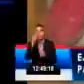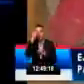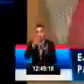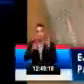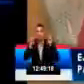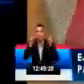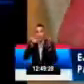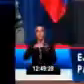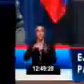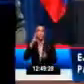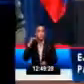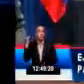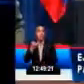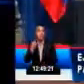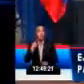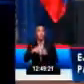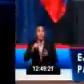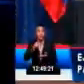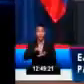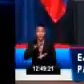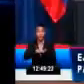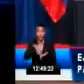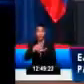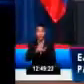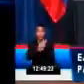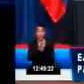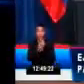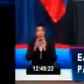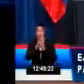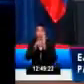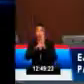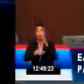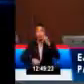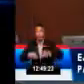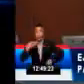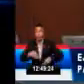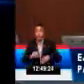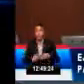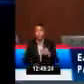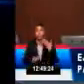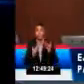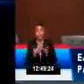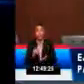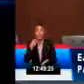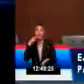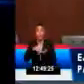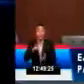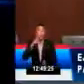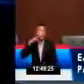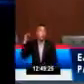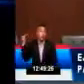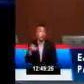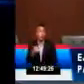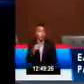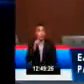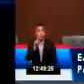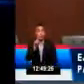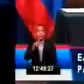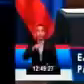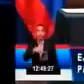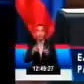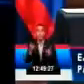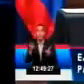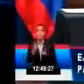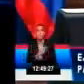delito. Sin embargo, el veto parcial que hizo el Ejecutivo a las reformas al Código Orgánico Integral Penal propone que en casos de violación se convierta en